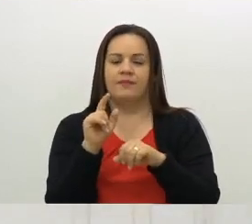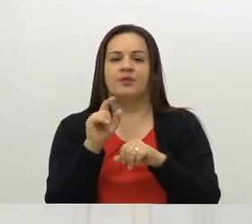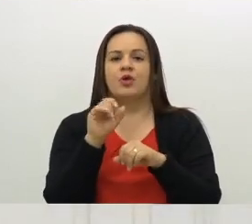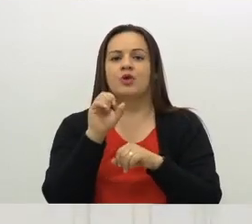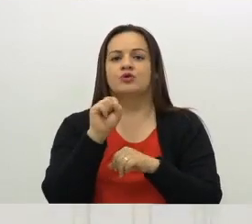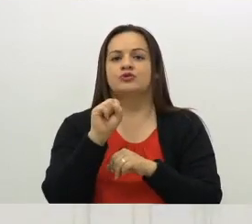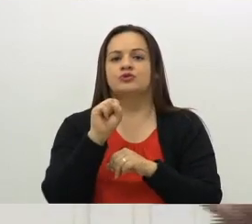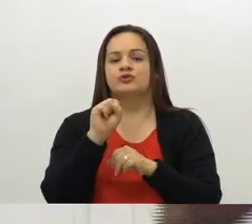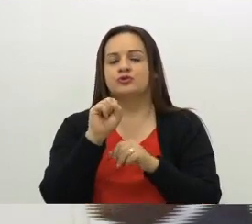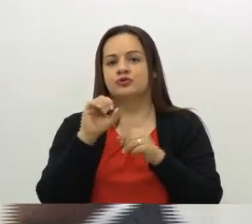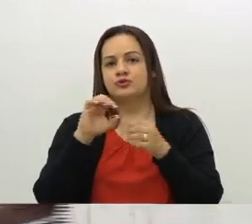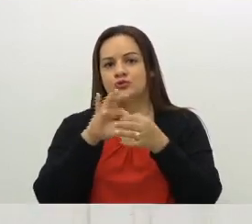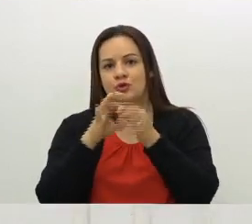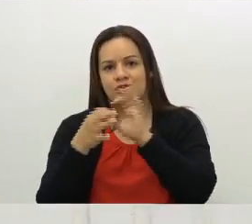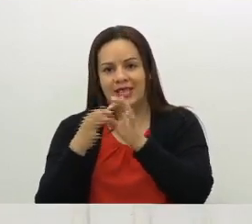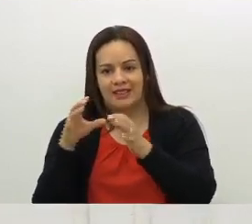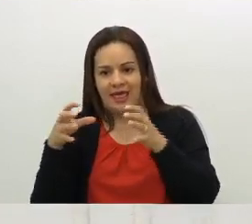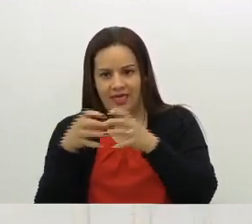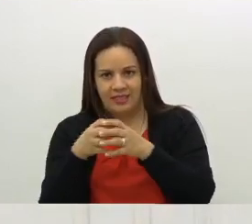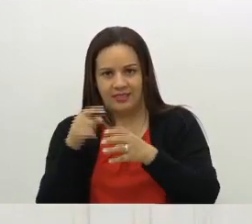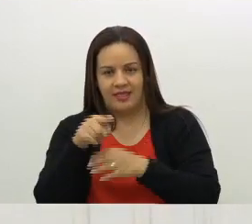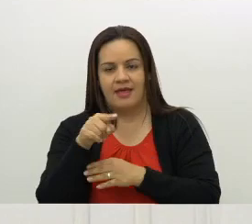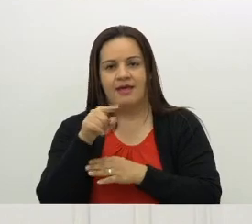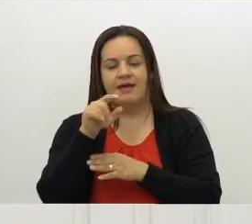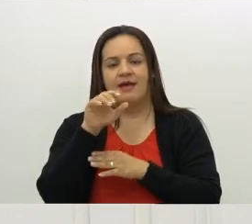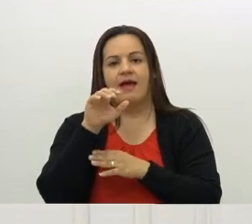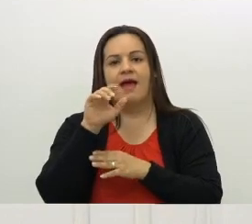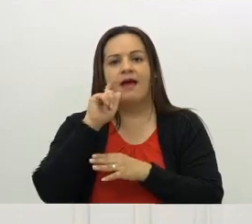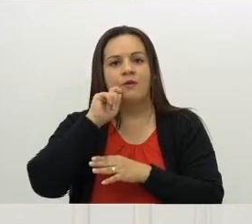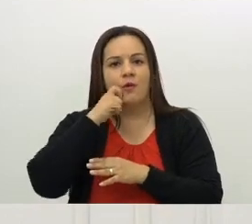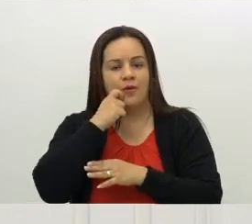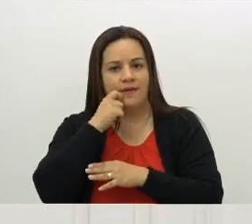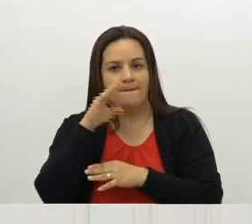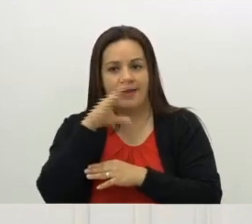del Atlántico S.A. y compró